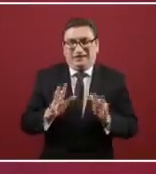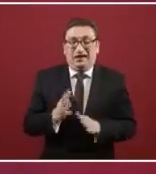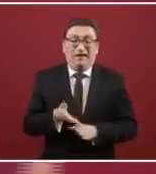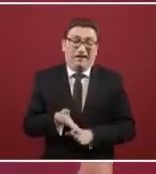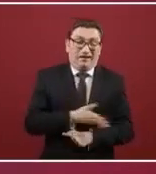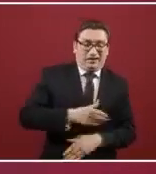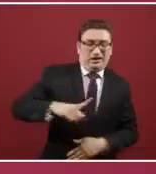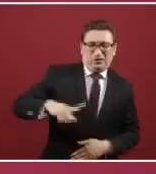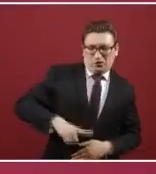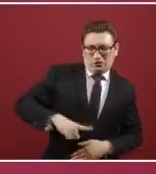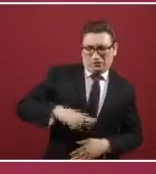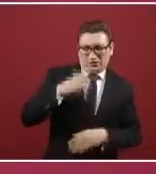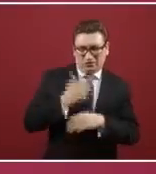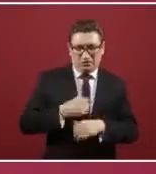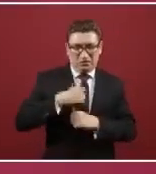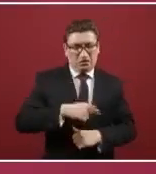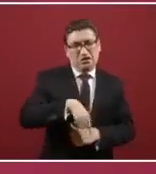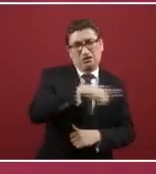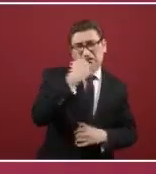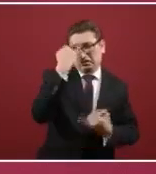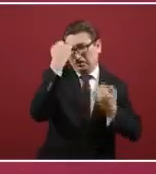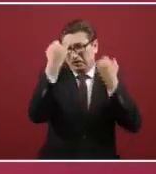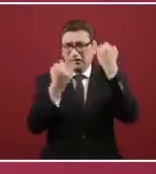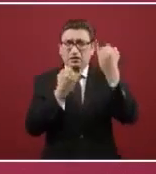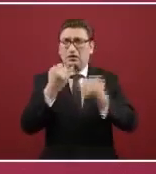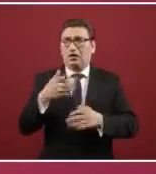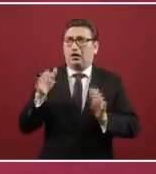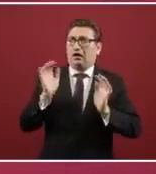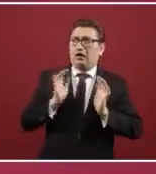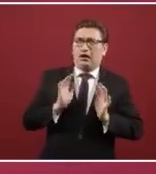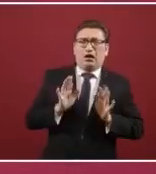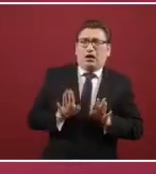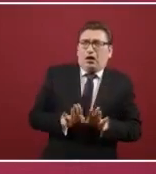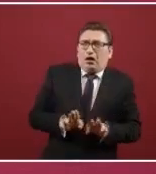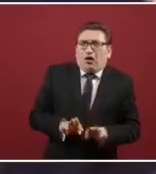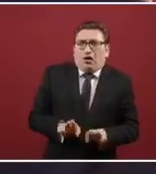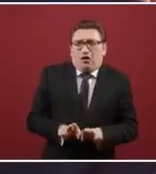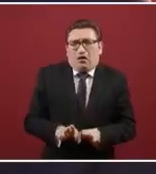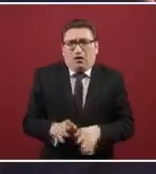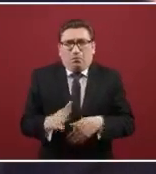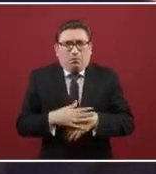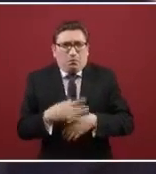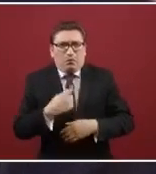neoliberal es hasta un sacrilegio, hasta que yo lo diga,